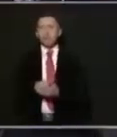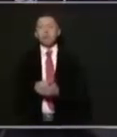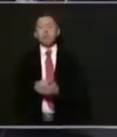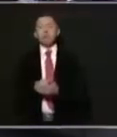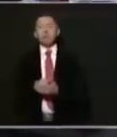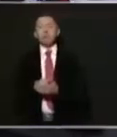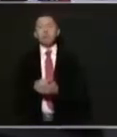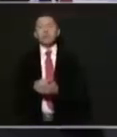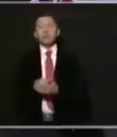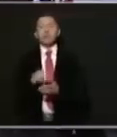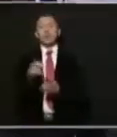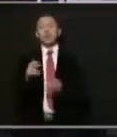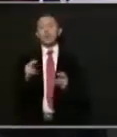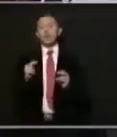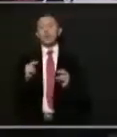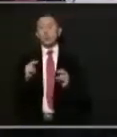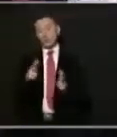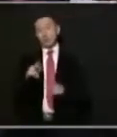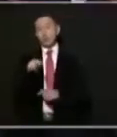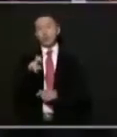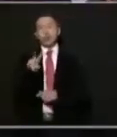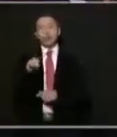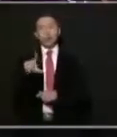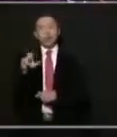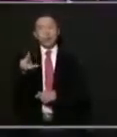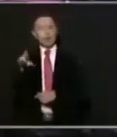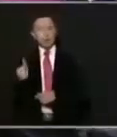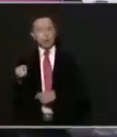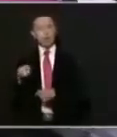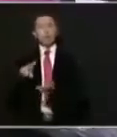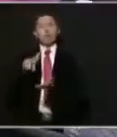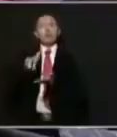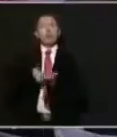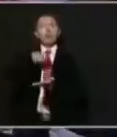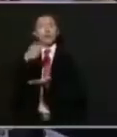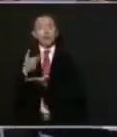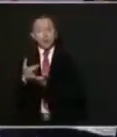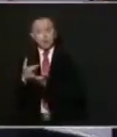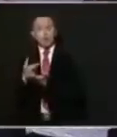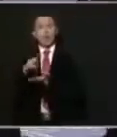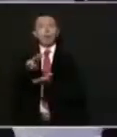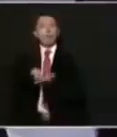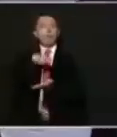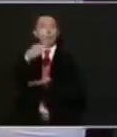Laredo, Reynosa y Matamoros.